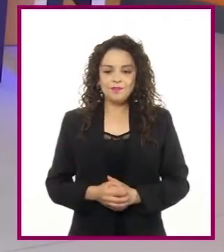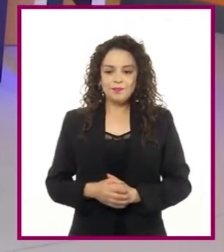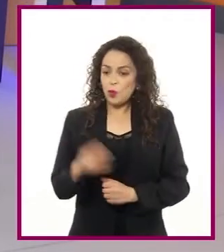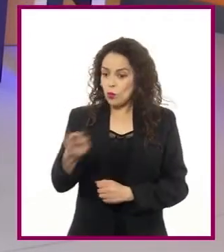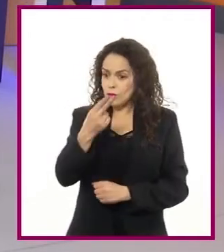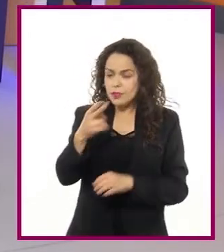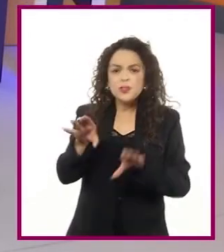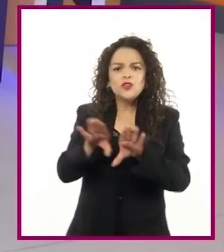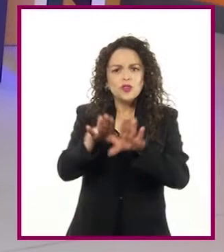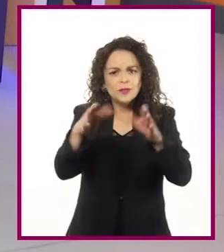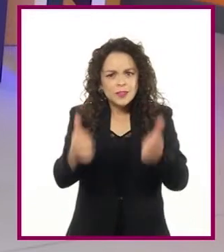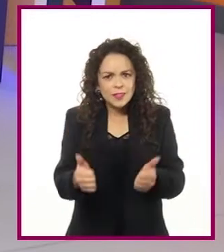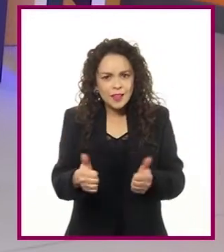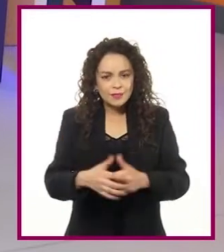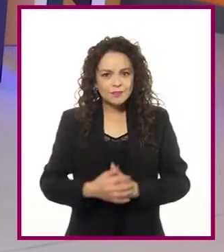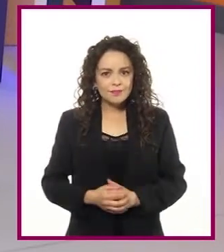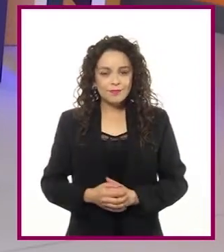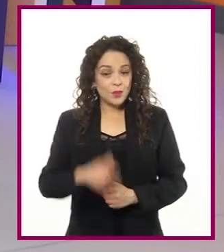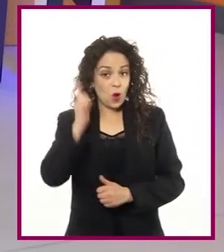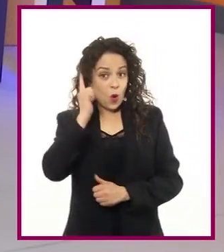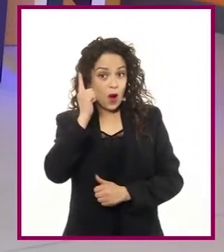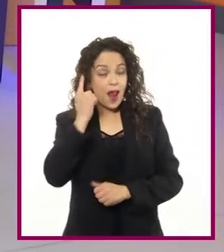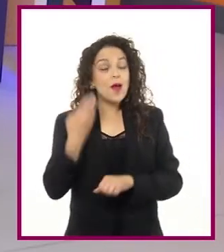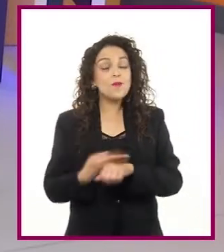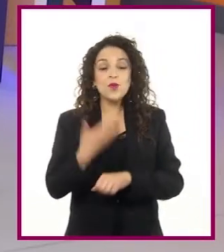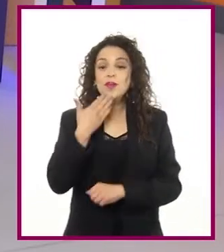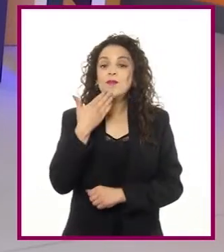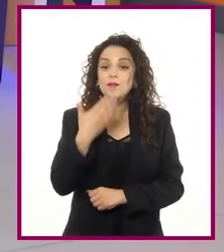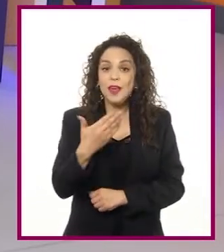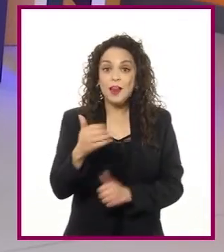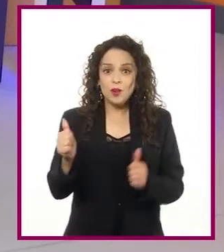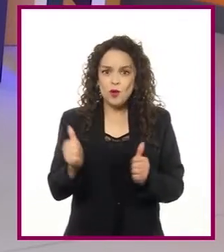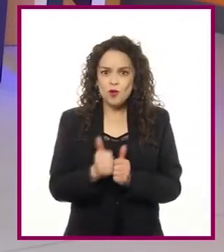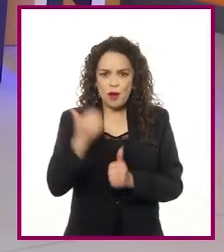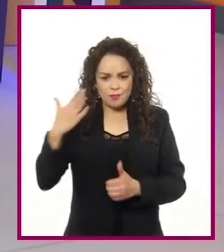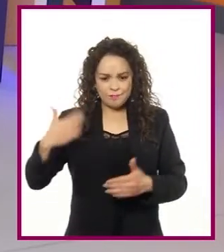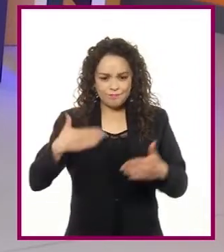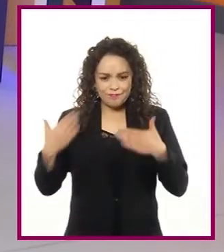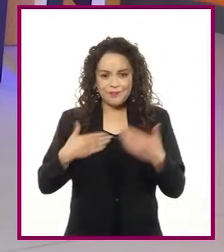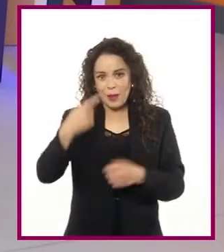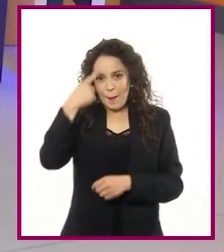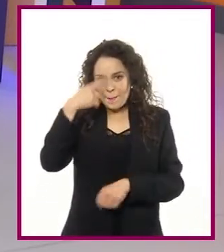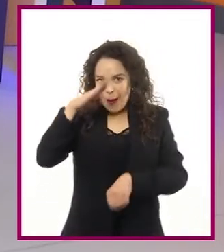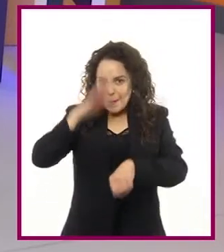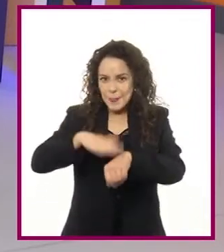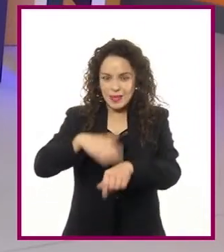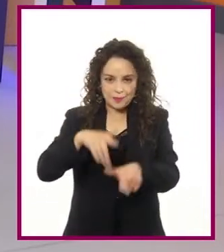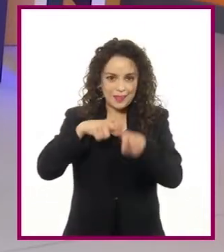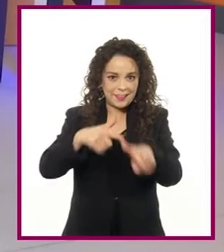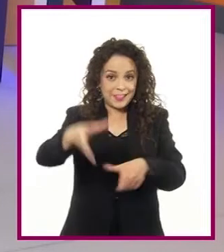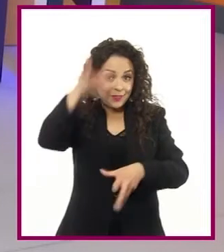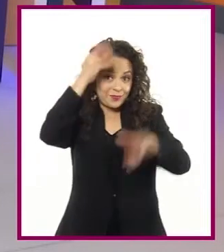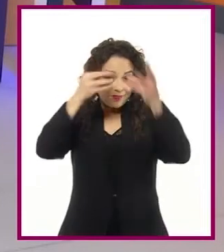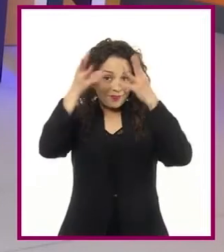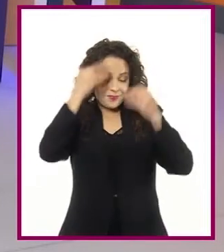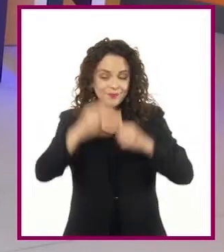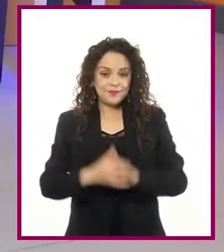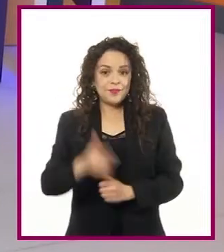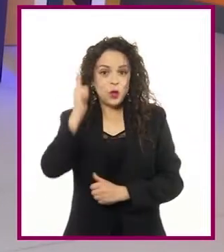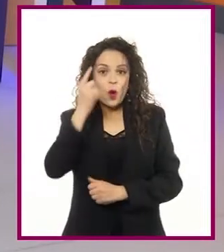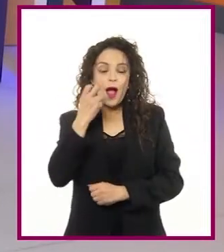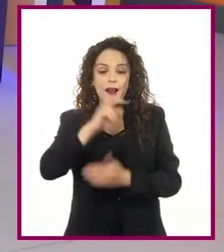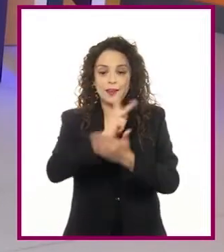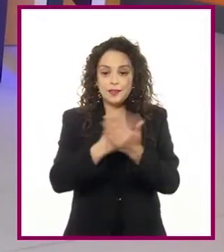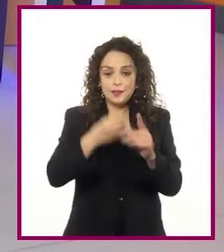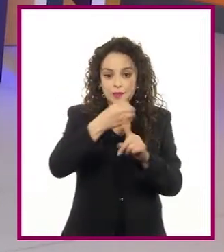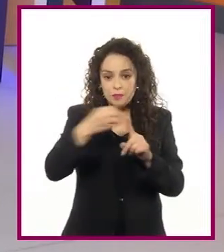están? Deseo que se encuentren bien y con mucho ánimo para seguir aprendiendo. Espero que esta sesión les